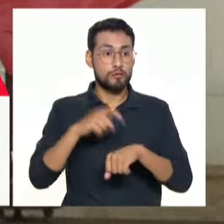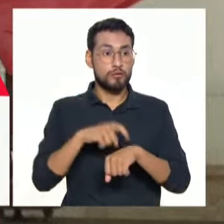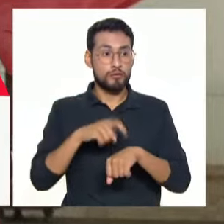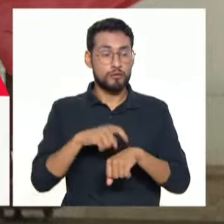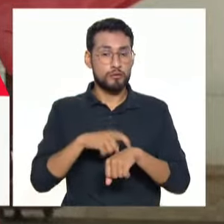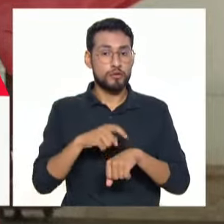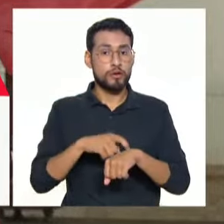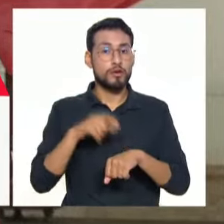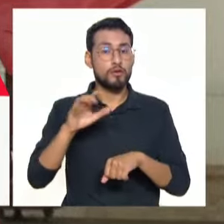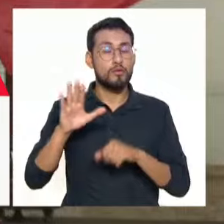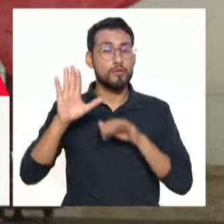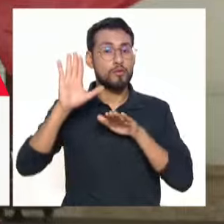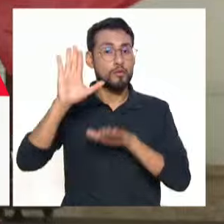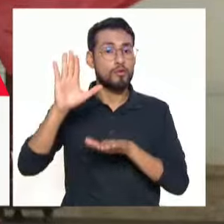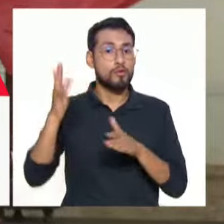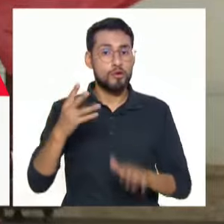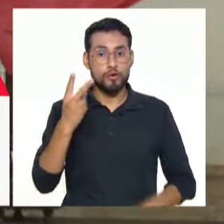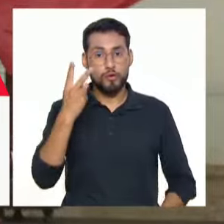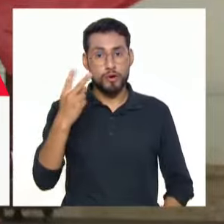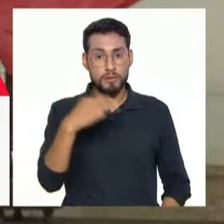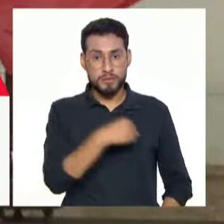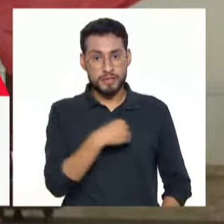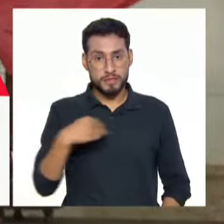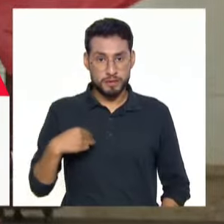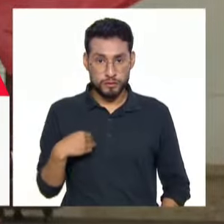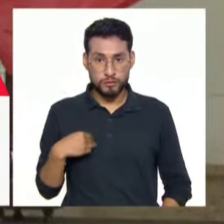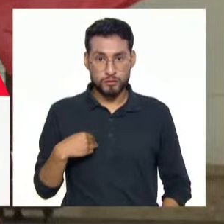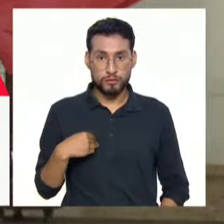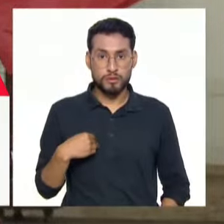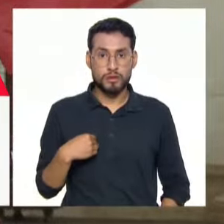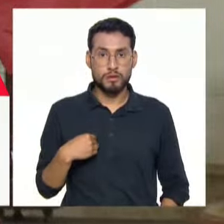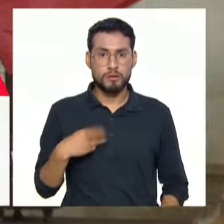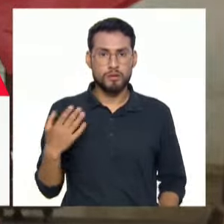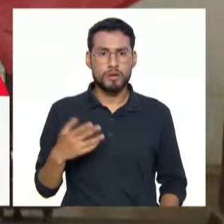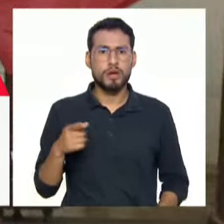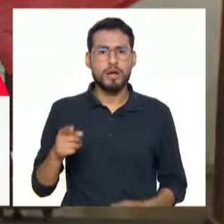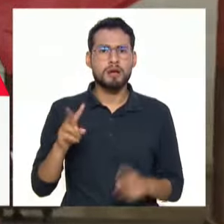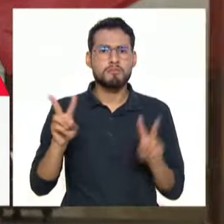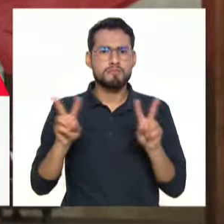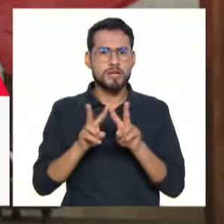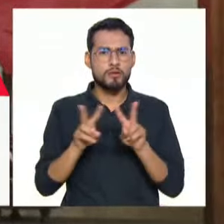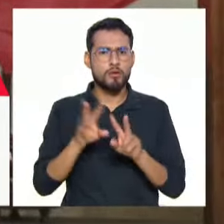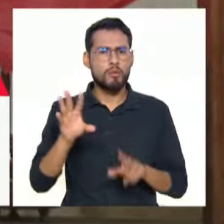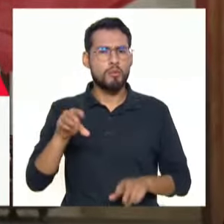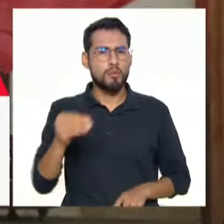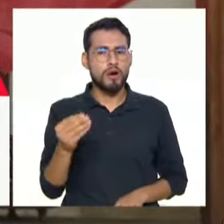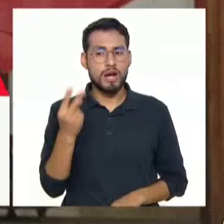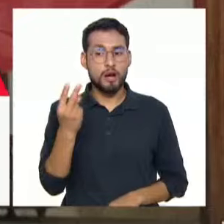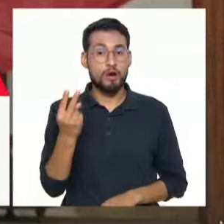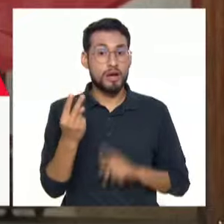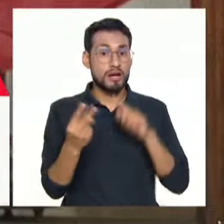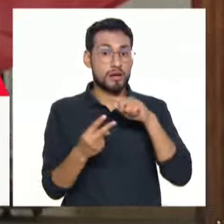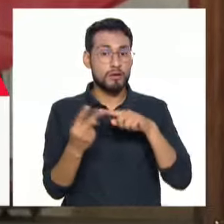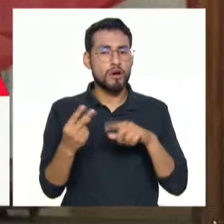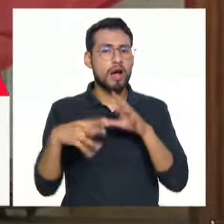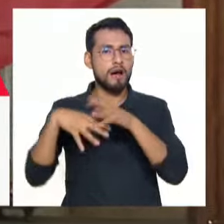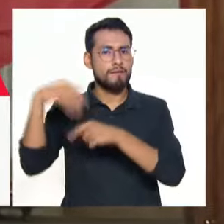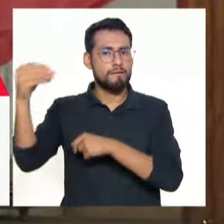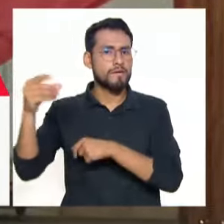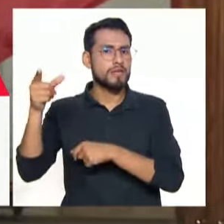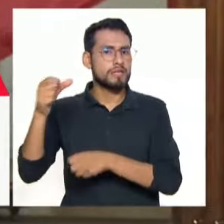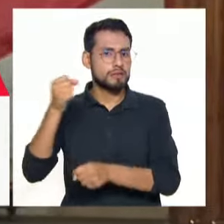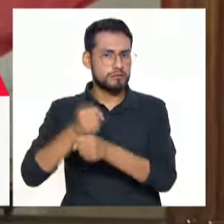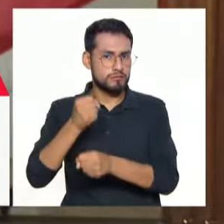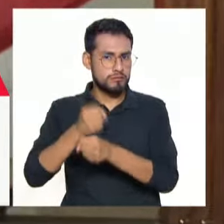se va a juramentar a dos ministros de Estado de manera virtual, debido a que ambos se encuentran en el exterior